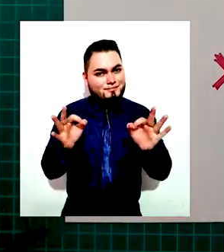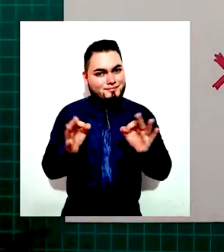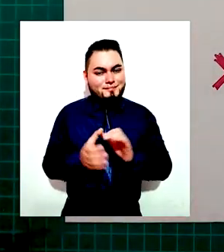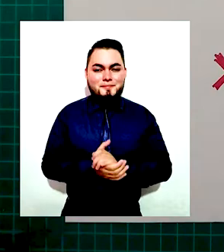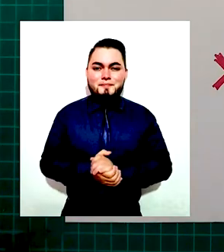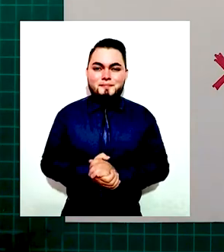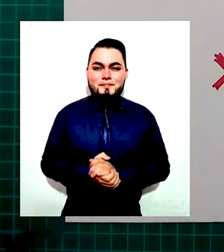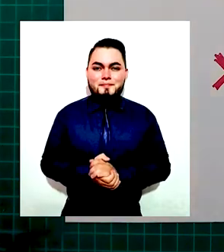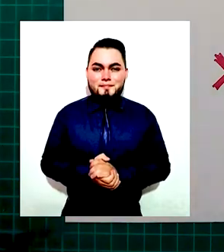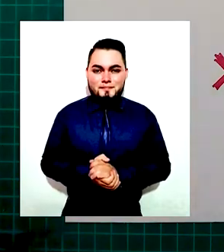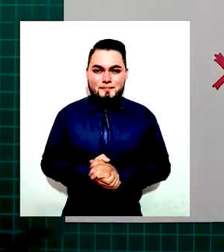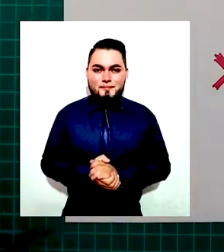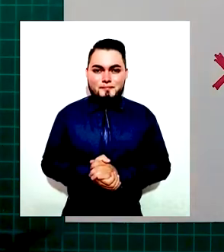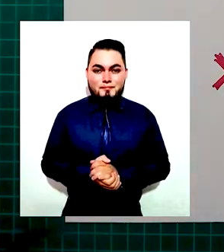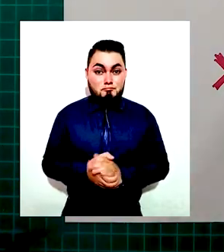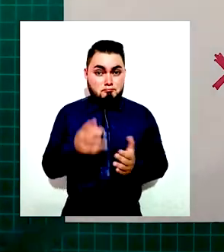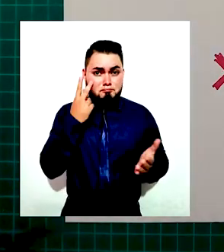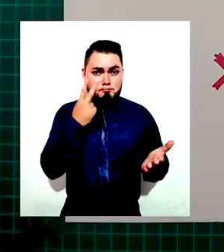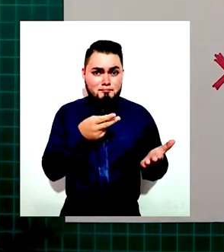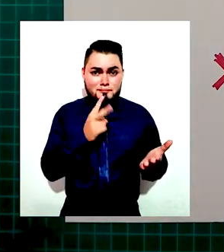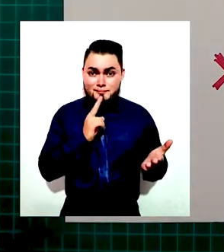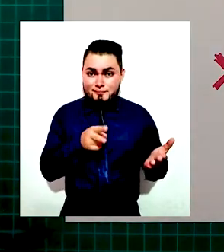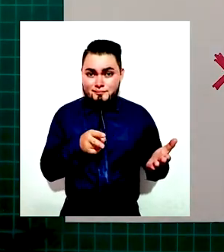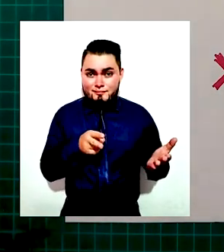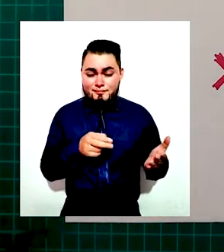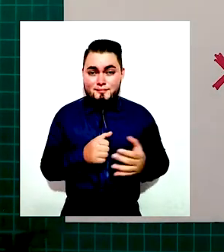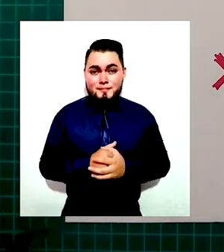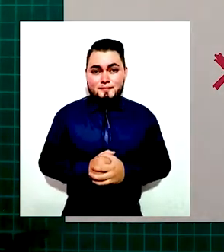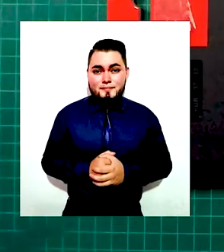Existe una diferencia notable, ¿no lo crees?